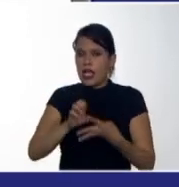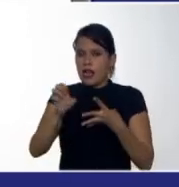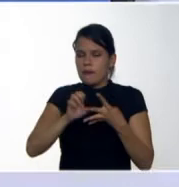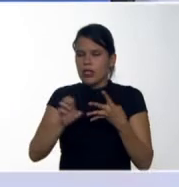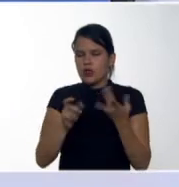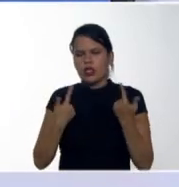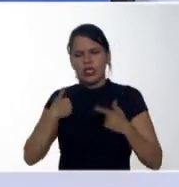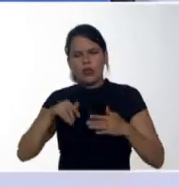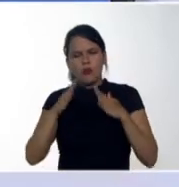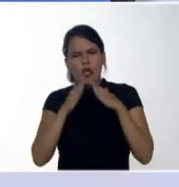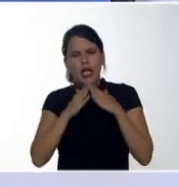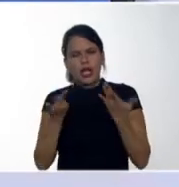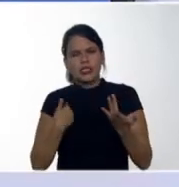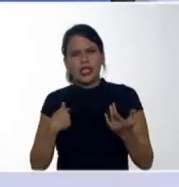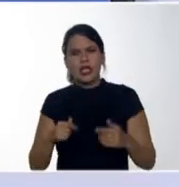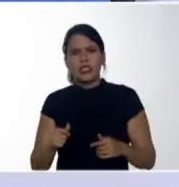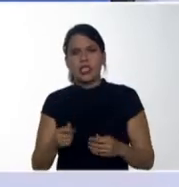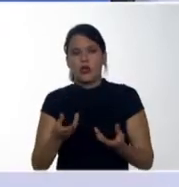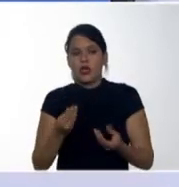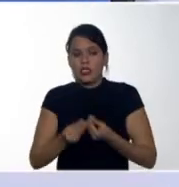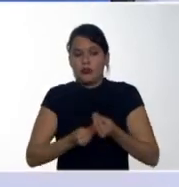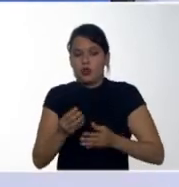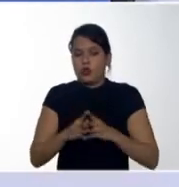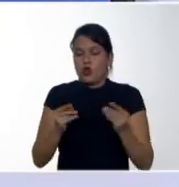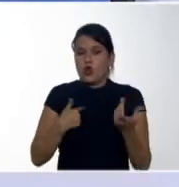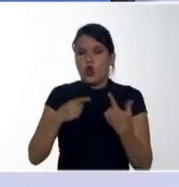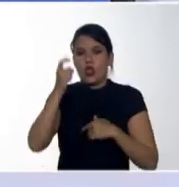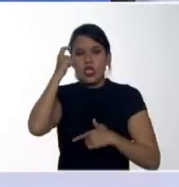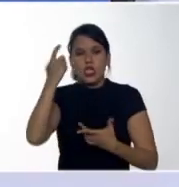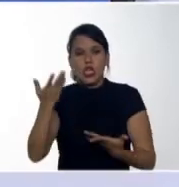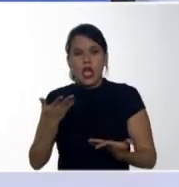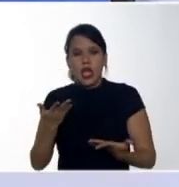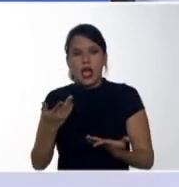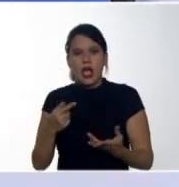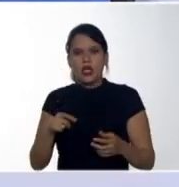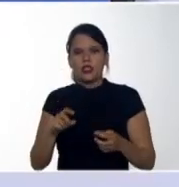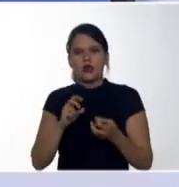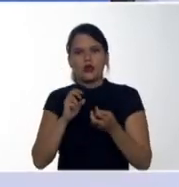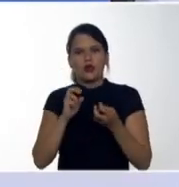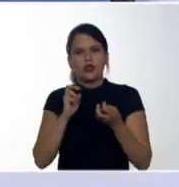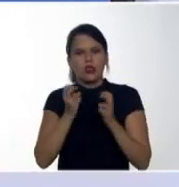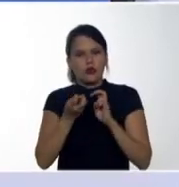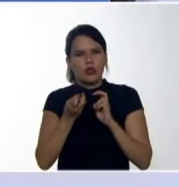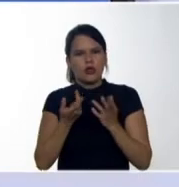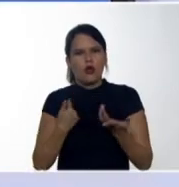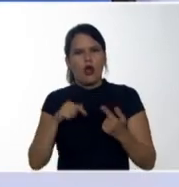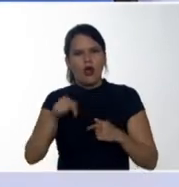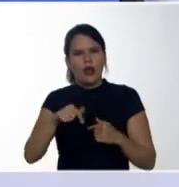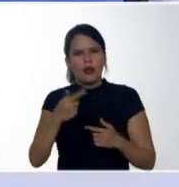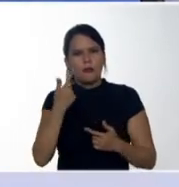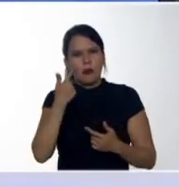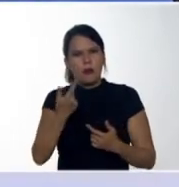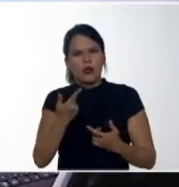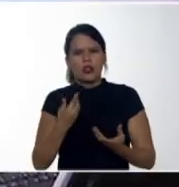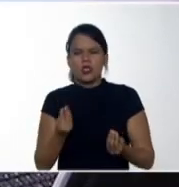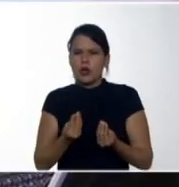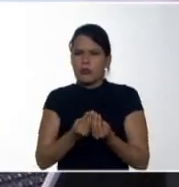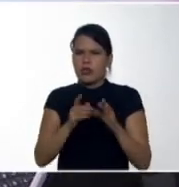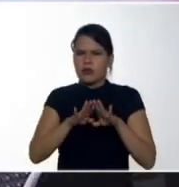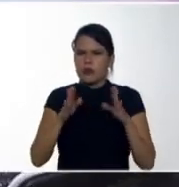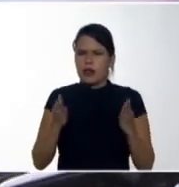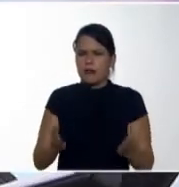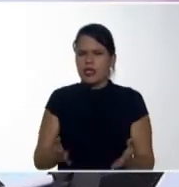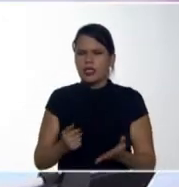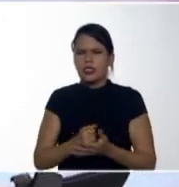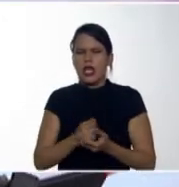tenemos en casa y desde lo vivencial ir entonces a lo teórico. Ahora bien, vamos entonces, acompáñenme a la mesa,